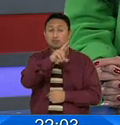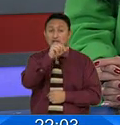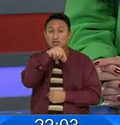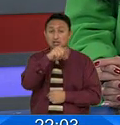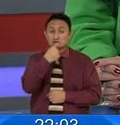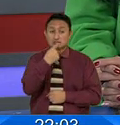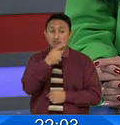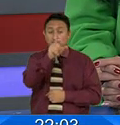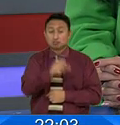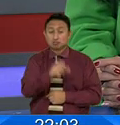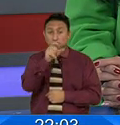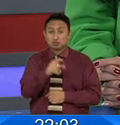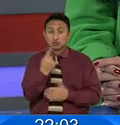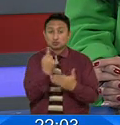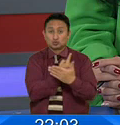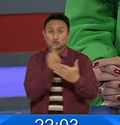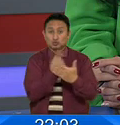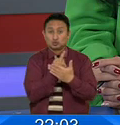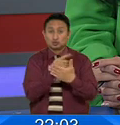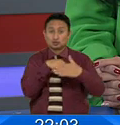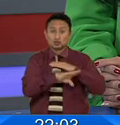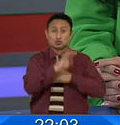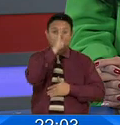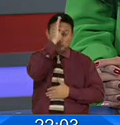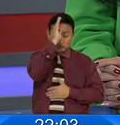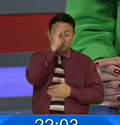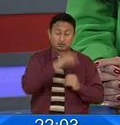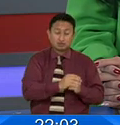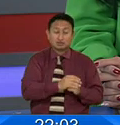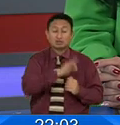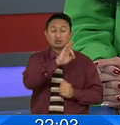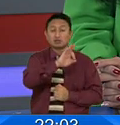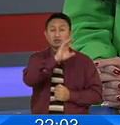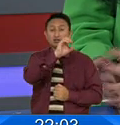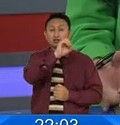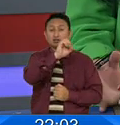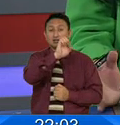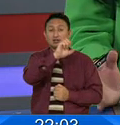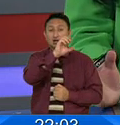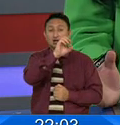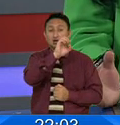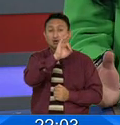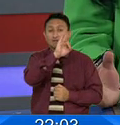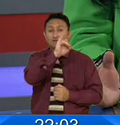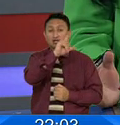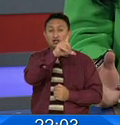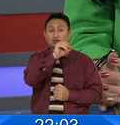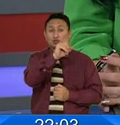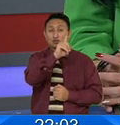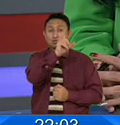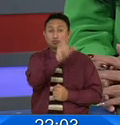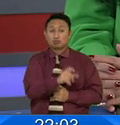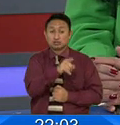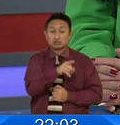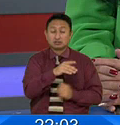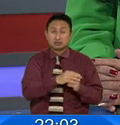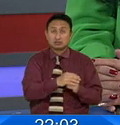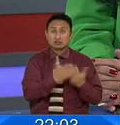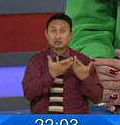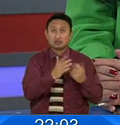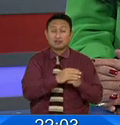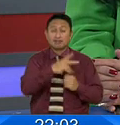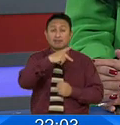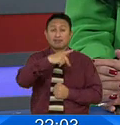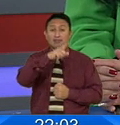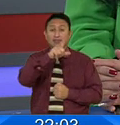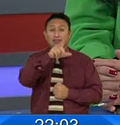pacientes están aislados en el hospital Teófilo Dávila. Uno de los contagiados presentó la variante Delta Plus, que